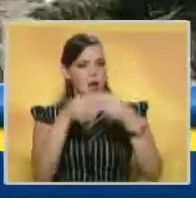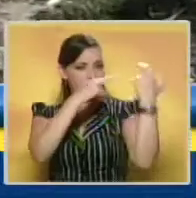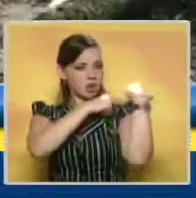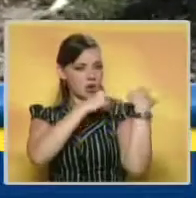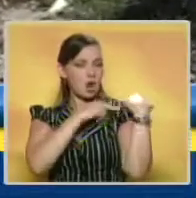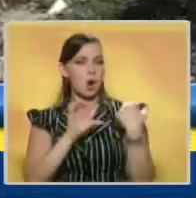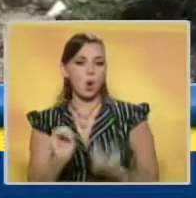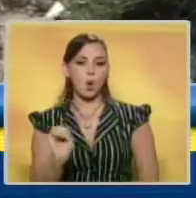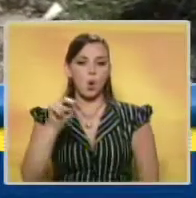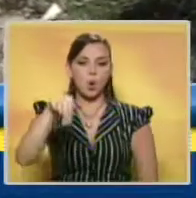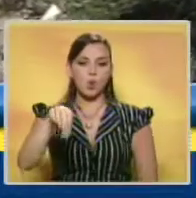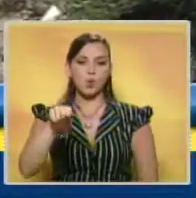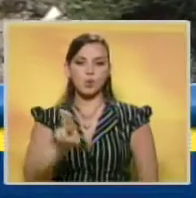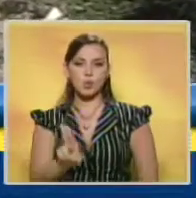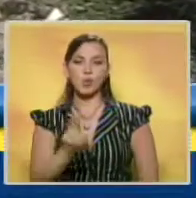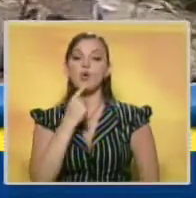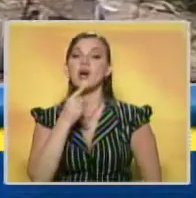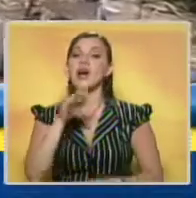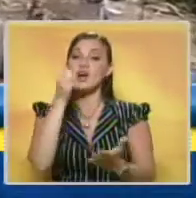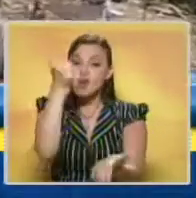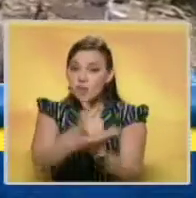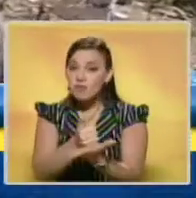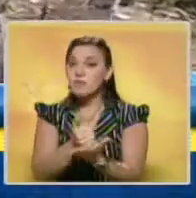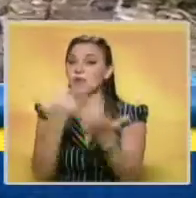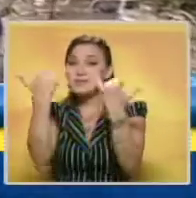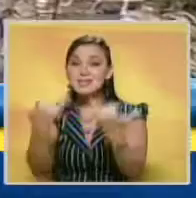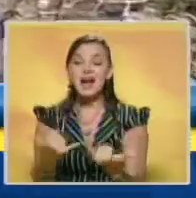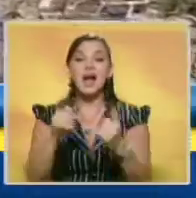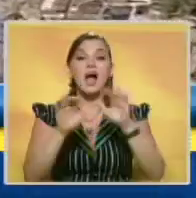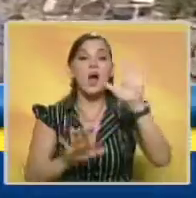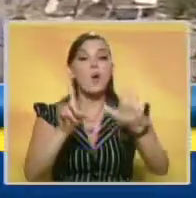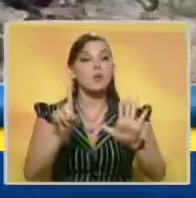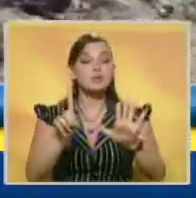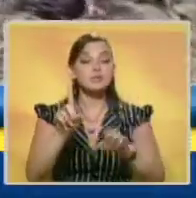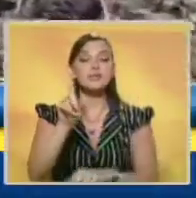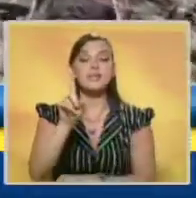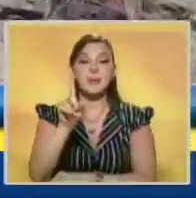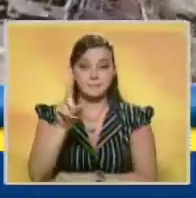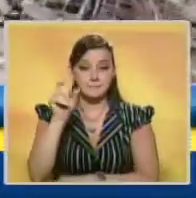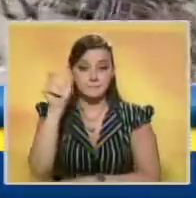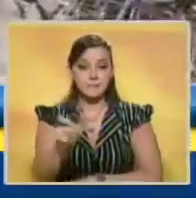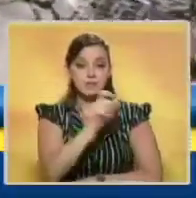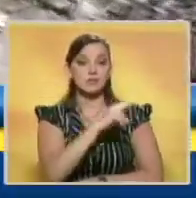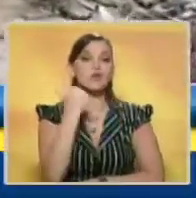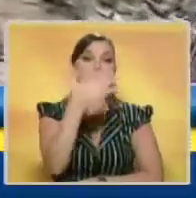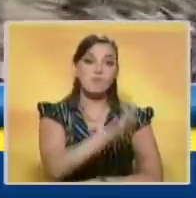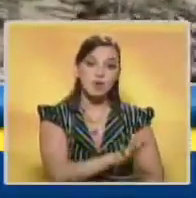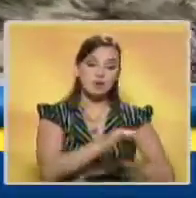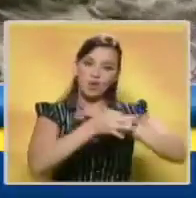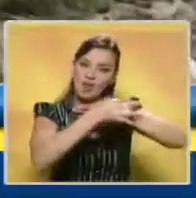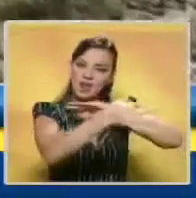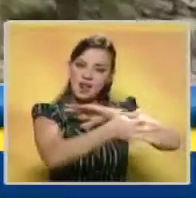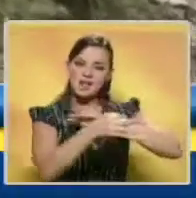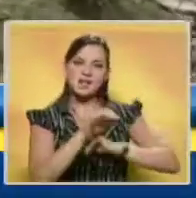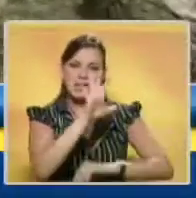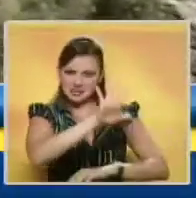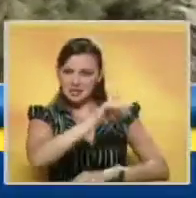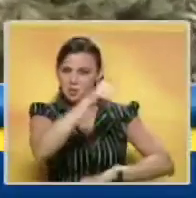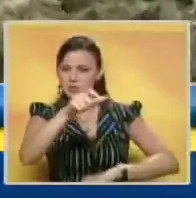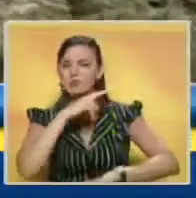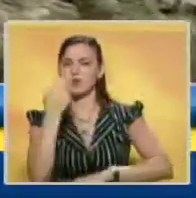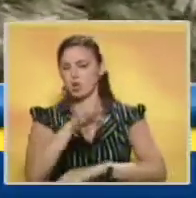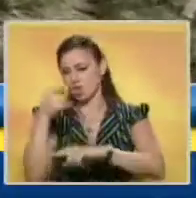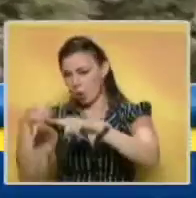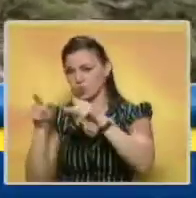de la ONU confirmó 11 muertos en Tafra, 8 en Efate y 5 en la isla de Tana y señaló que